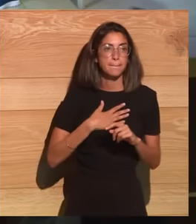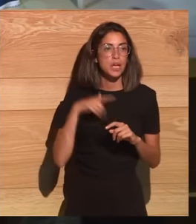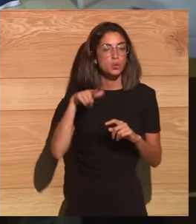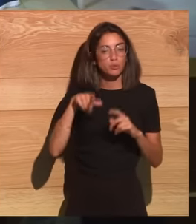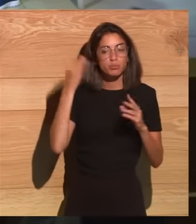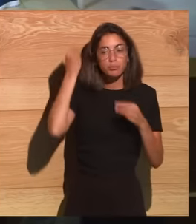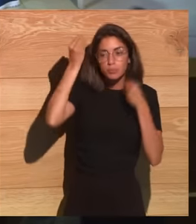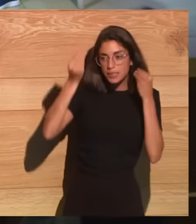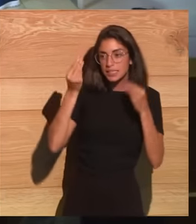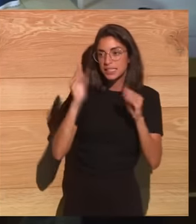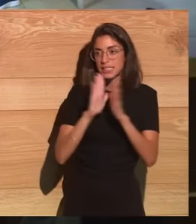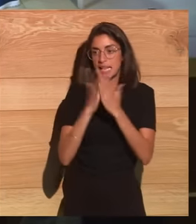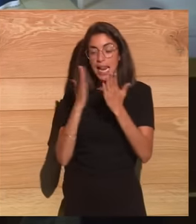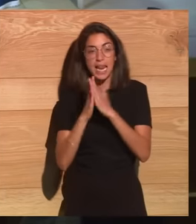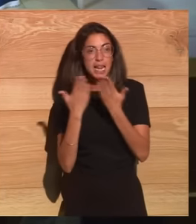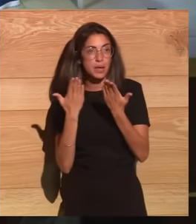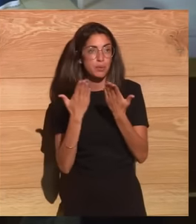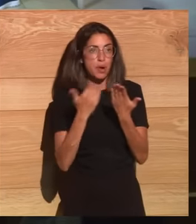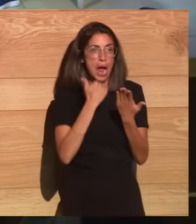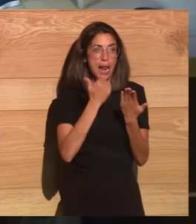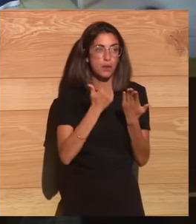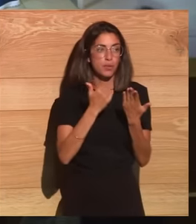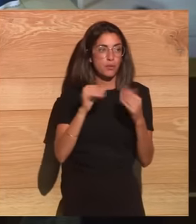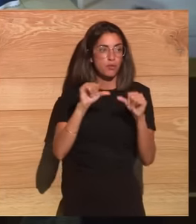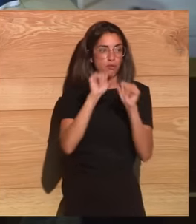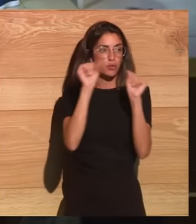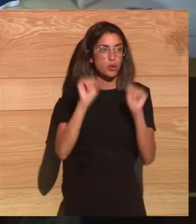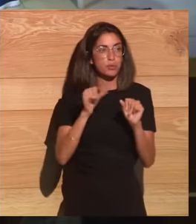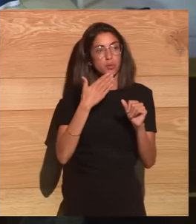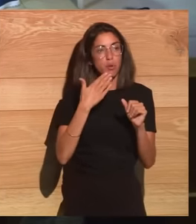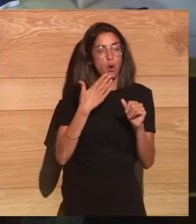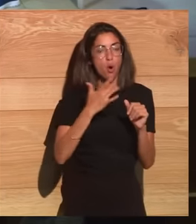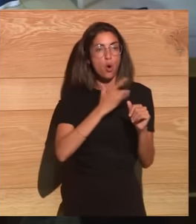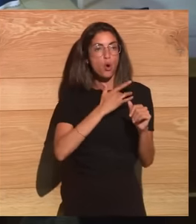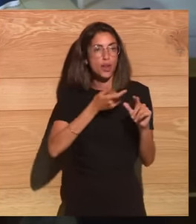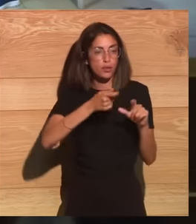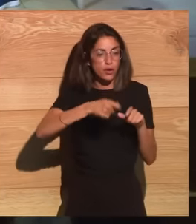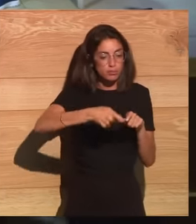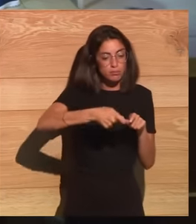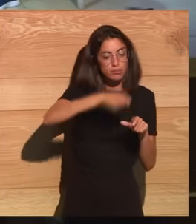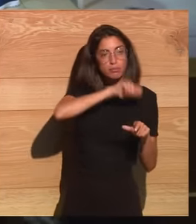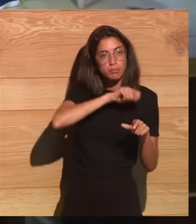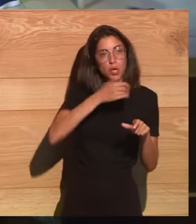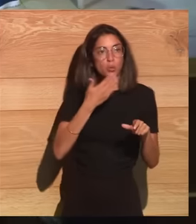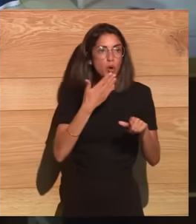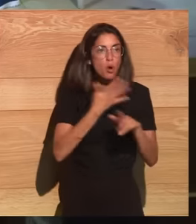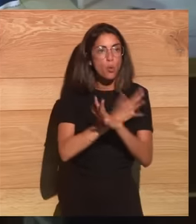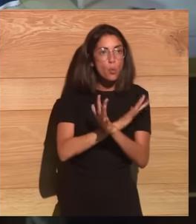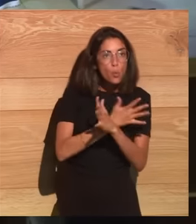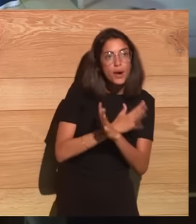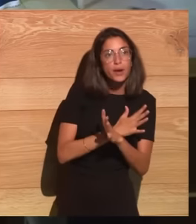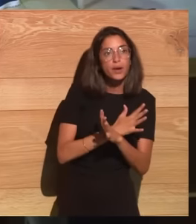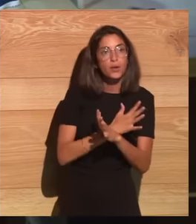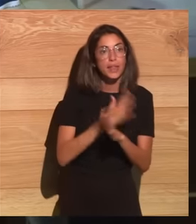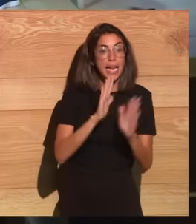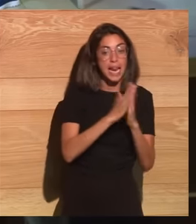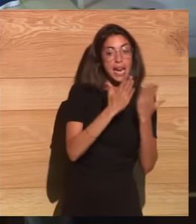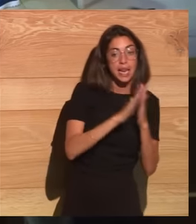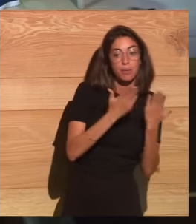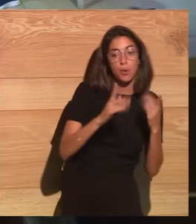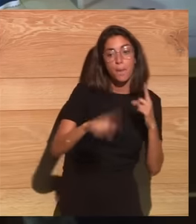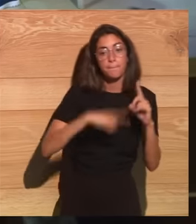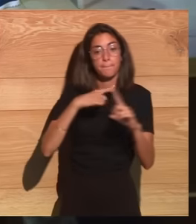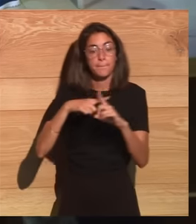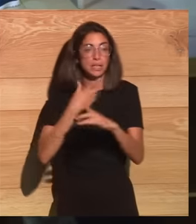alguna manera el libro, además de como un abrelatas de corazones, como un juego, una especie de libro juego? Que propone